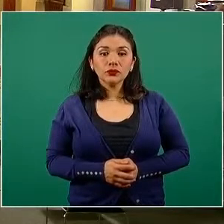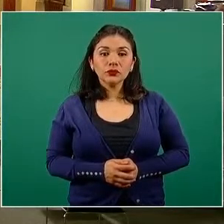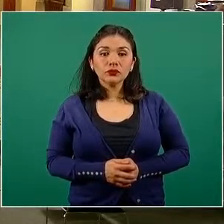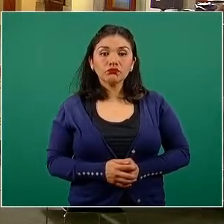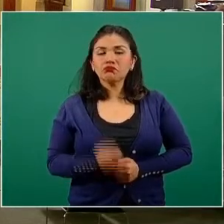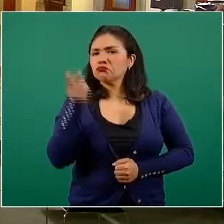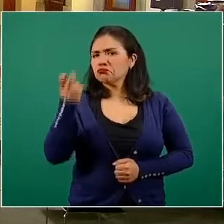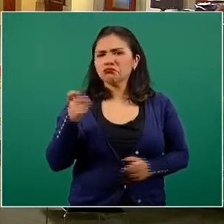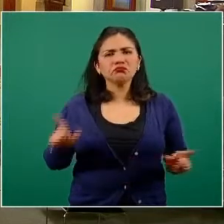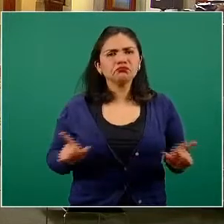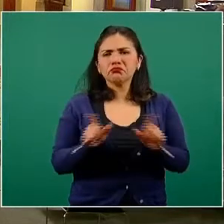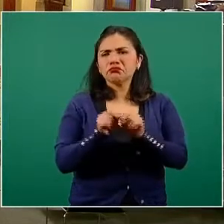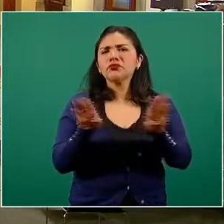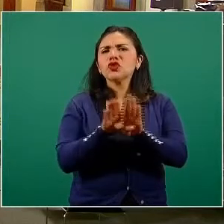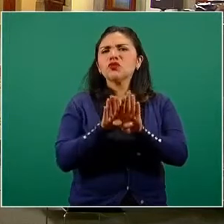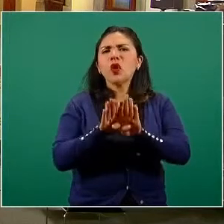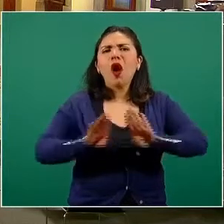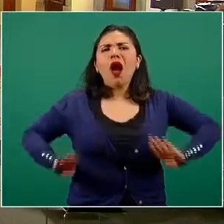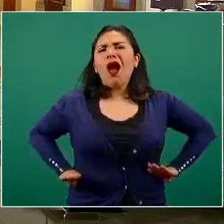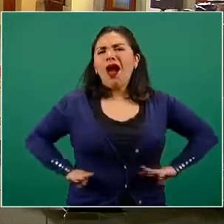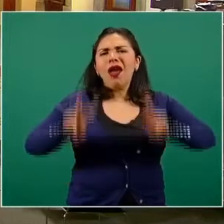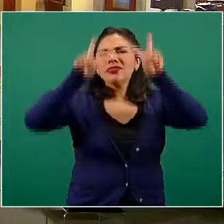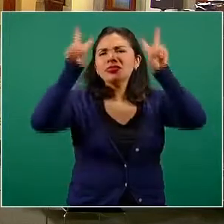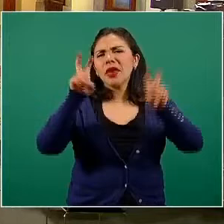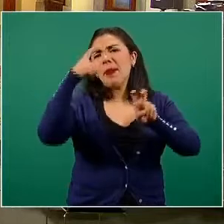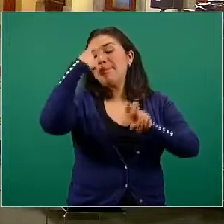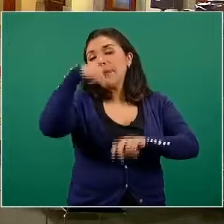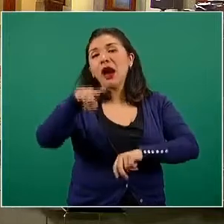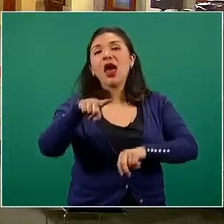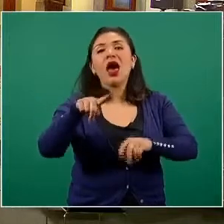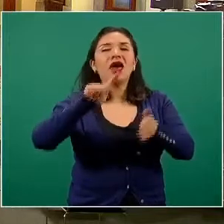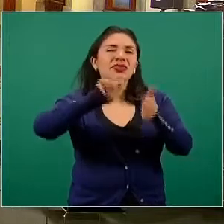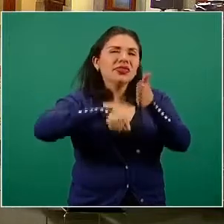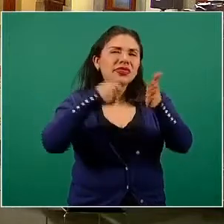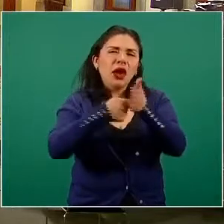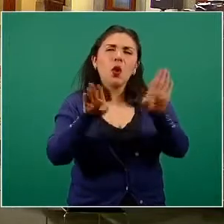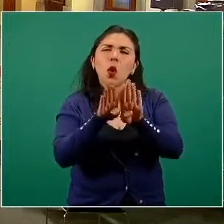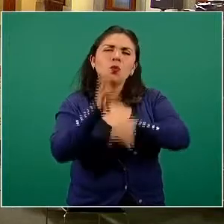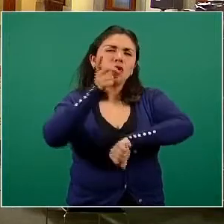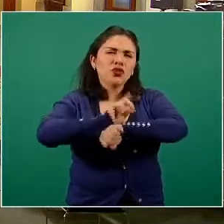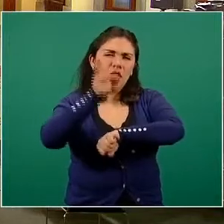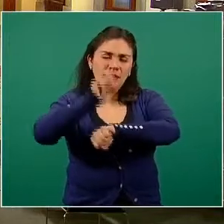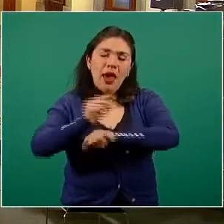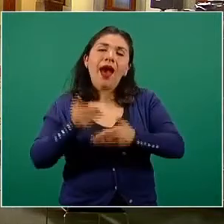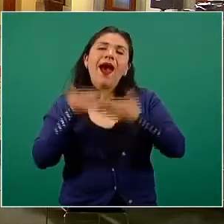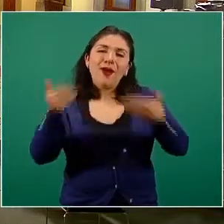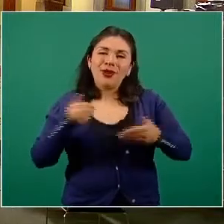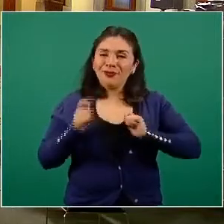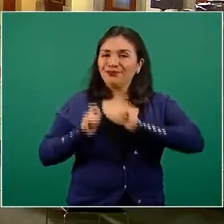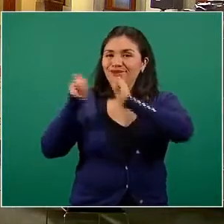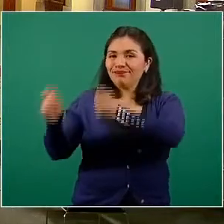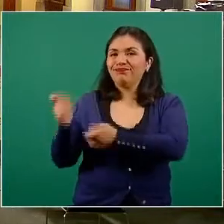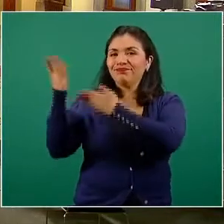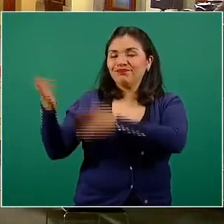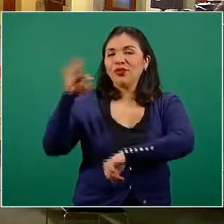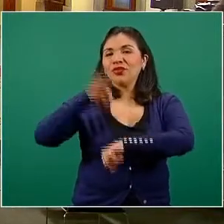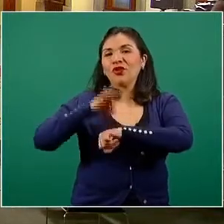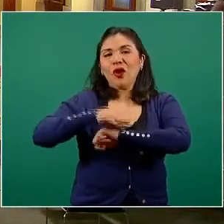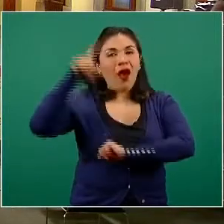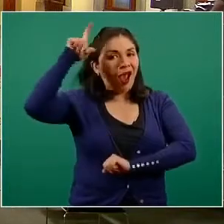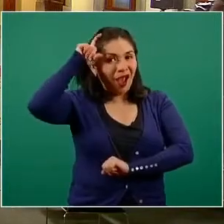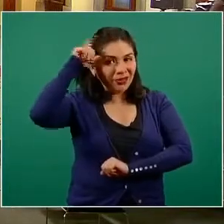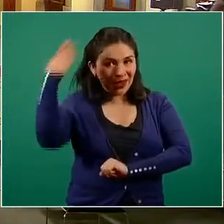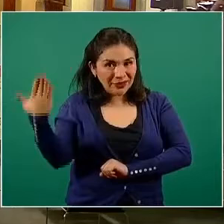Con esto terminamos el componente del informe técnico diario, y entonces ahora le doy la palabra al